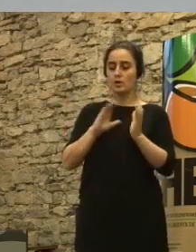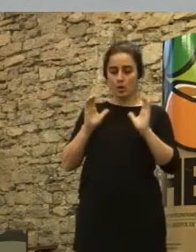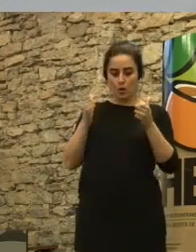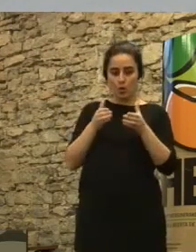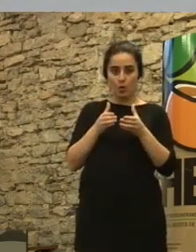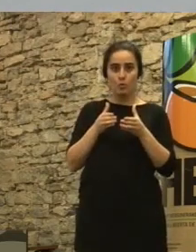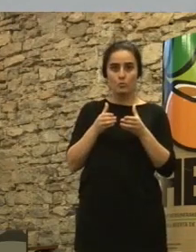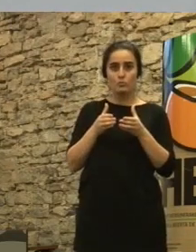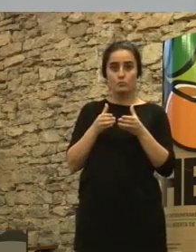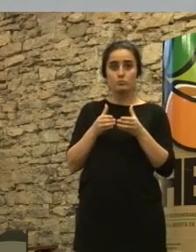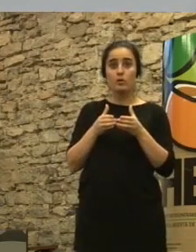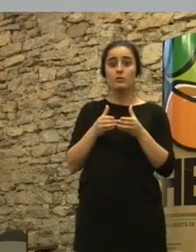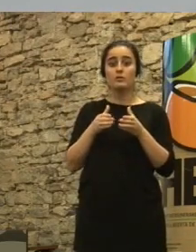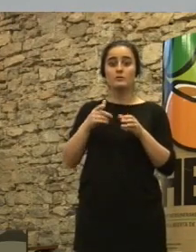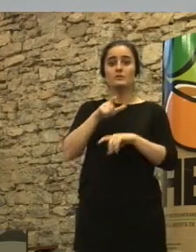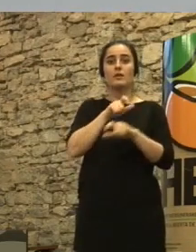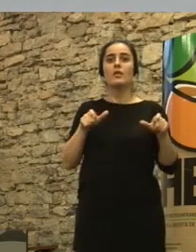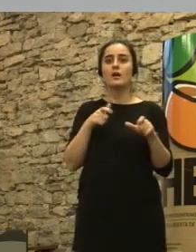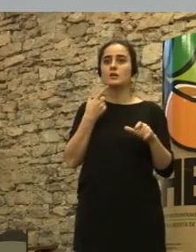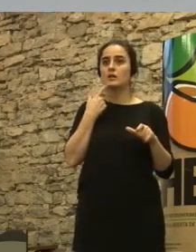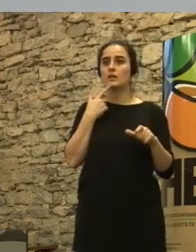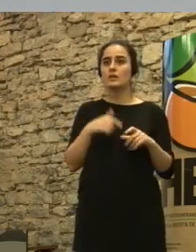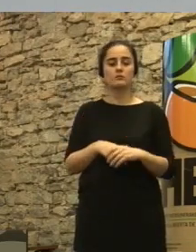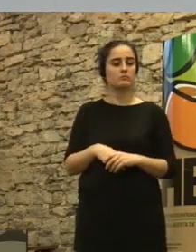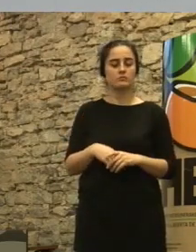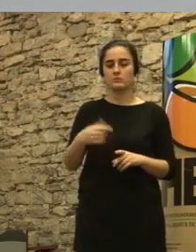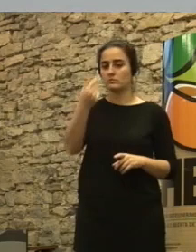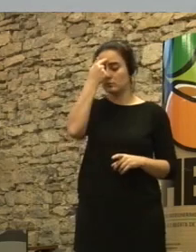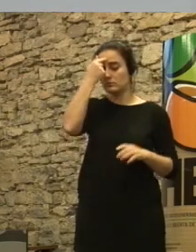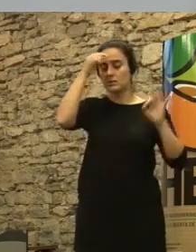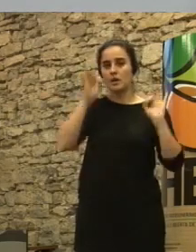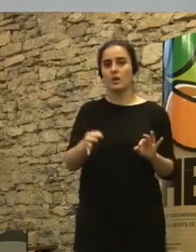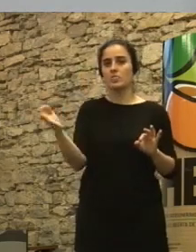lobista ciudadano dijo boom, boom, boom, boom,